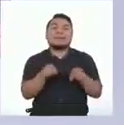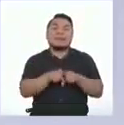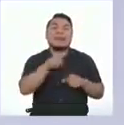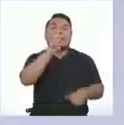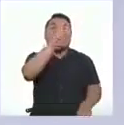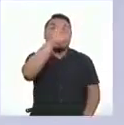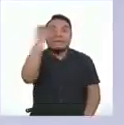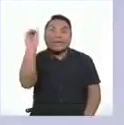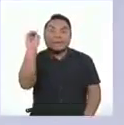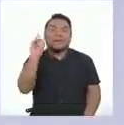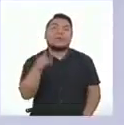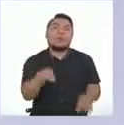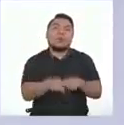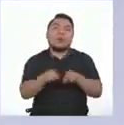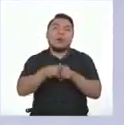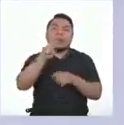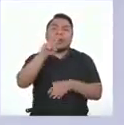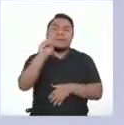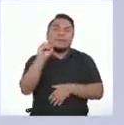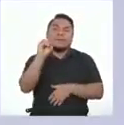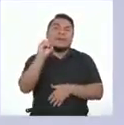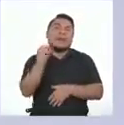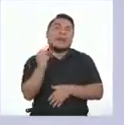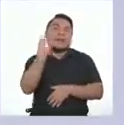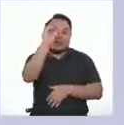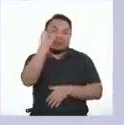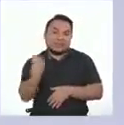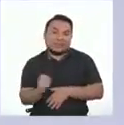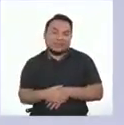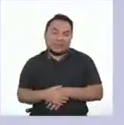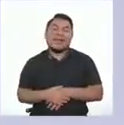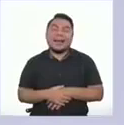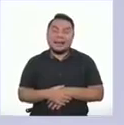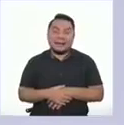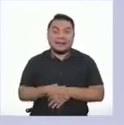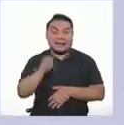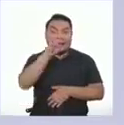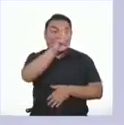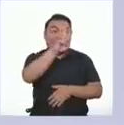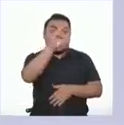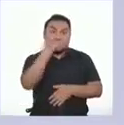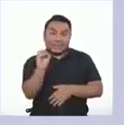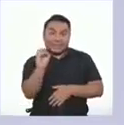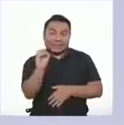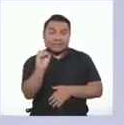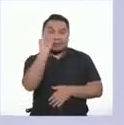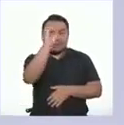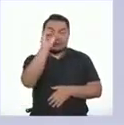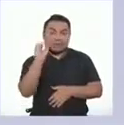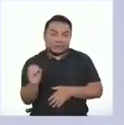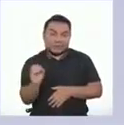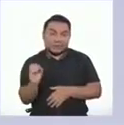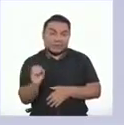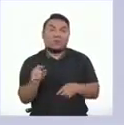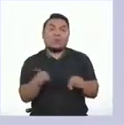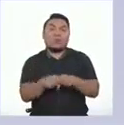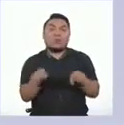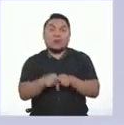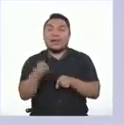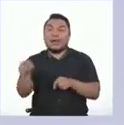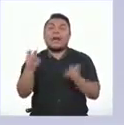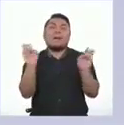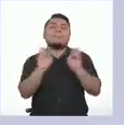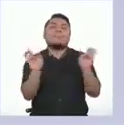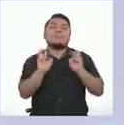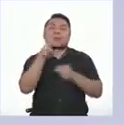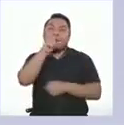20%. Así es. Entonces ya sabemos que 20 cuadraditos son el 20% que hay de